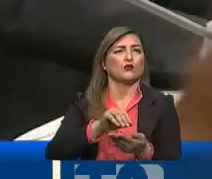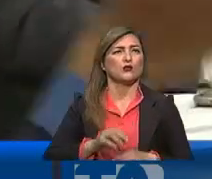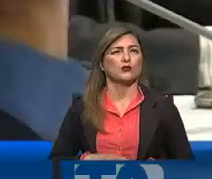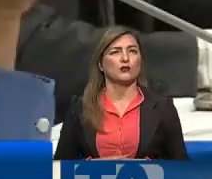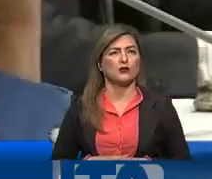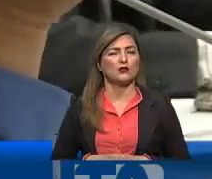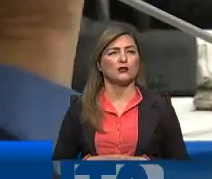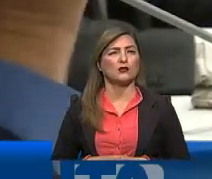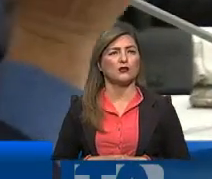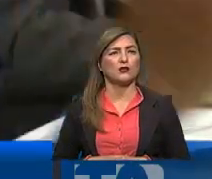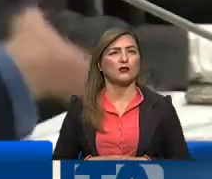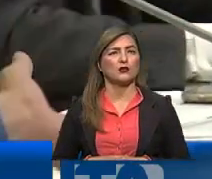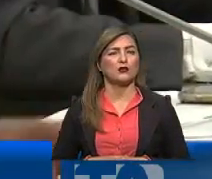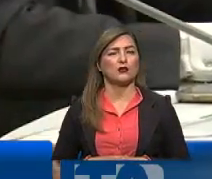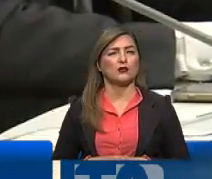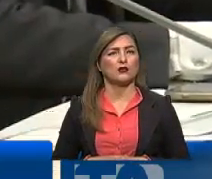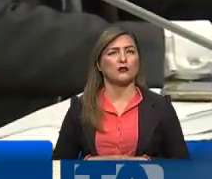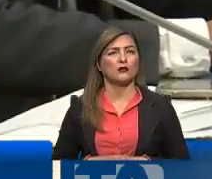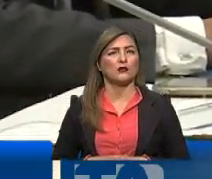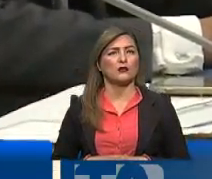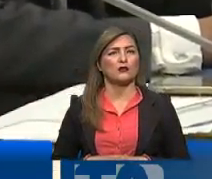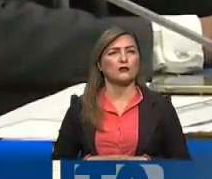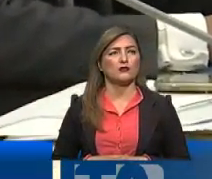de la materia, de muchas gracias.